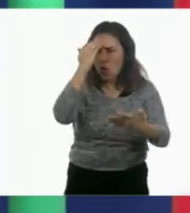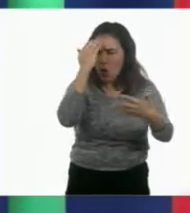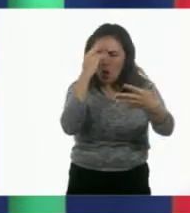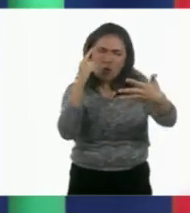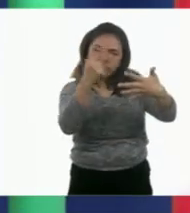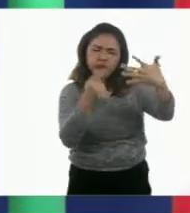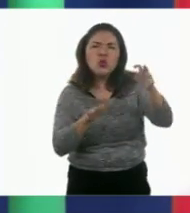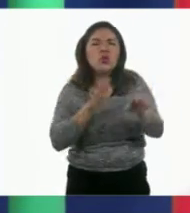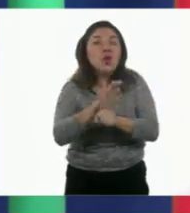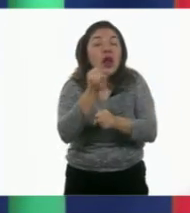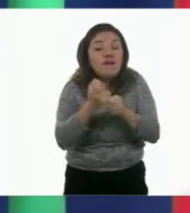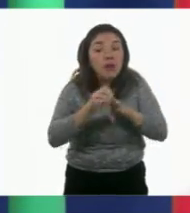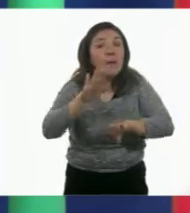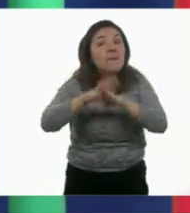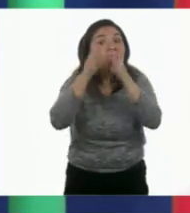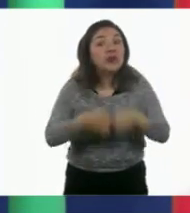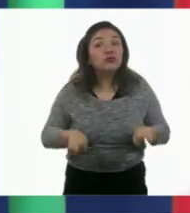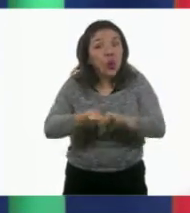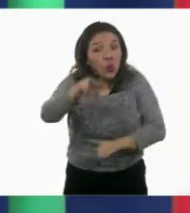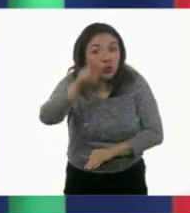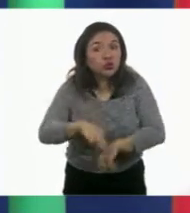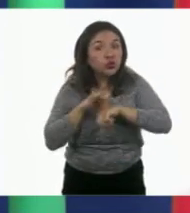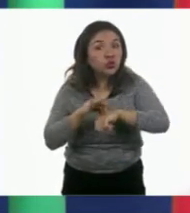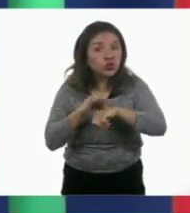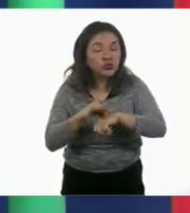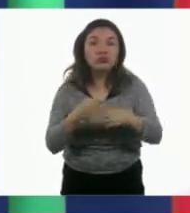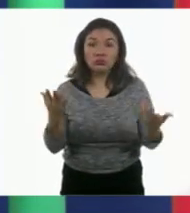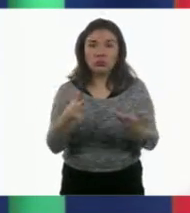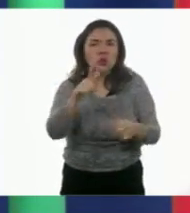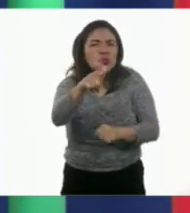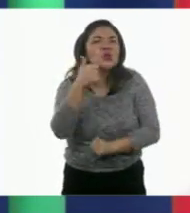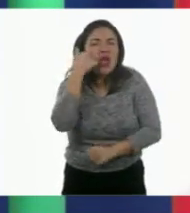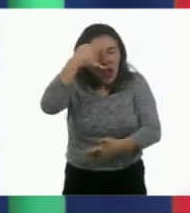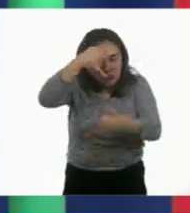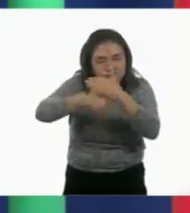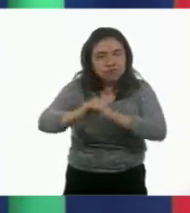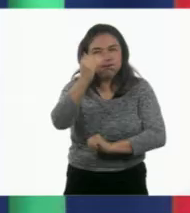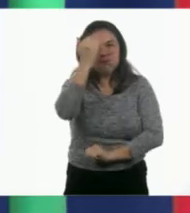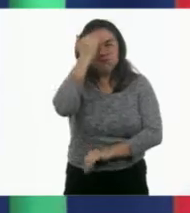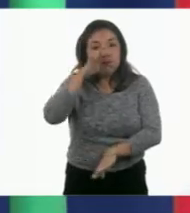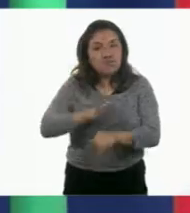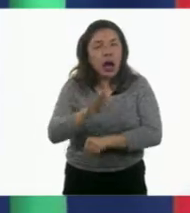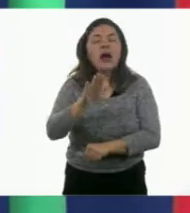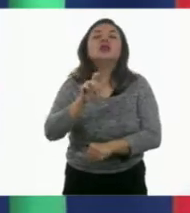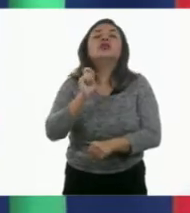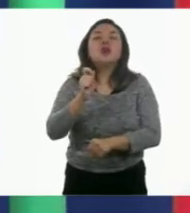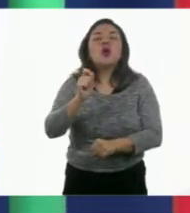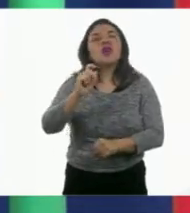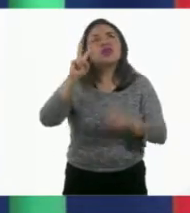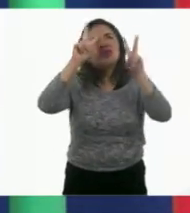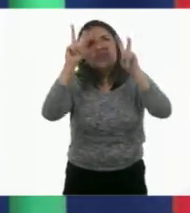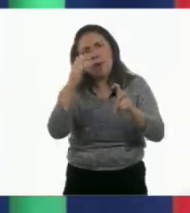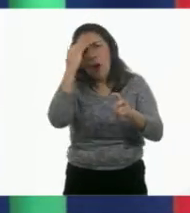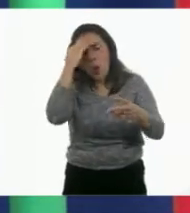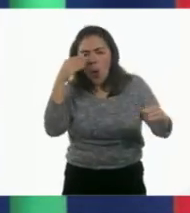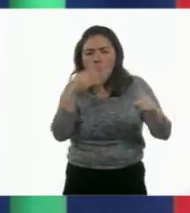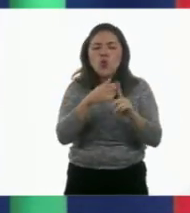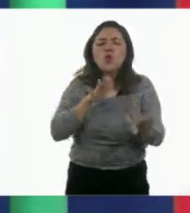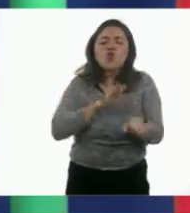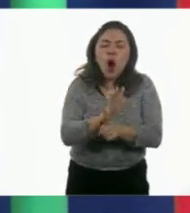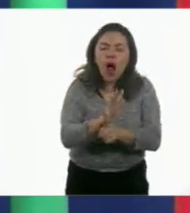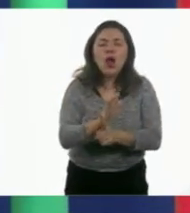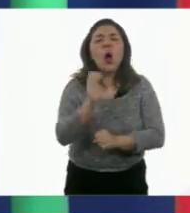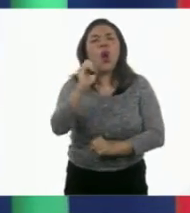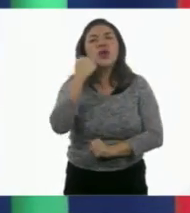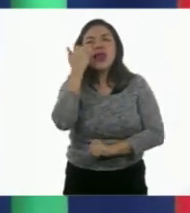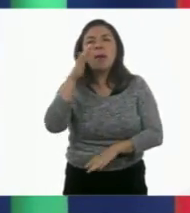es la información más importante de la que quieres saber, qué conozco del tema, qué